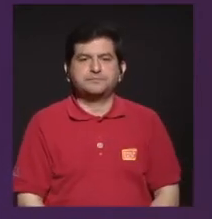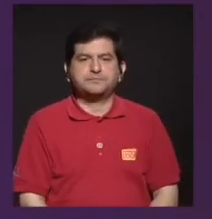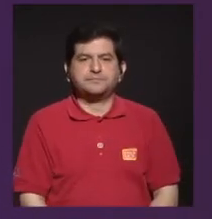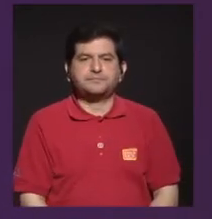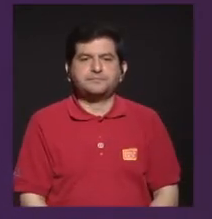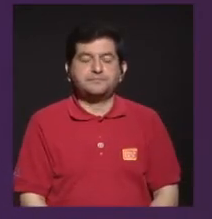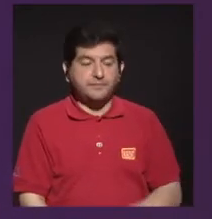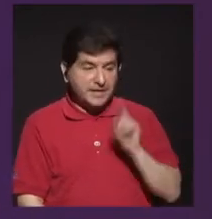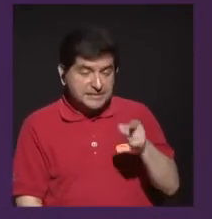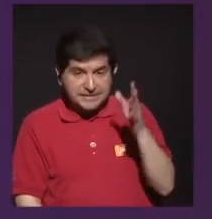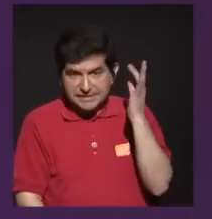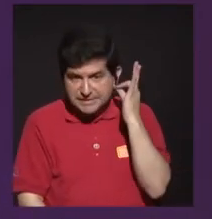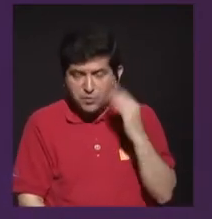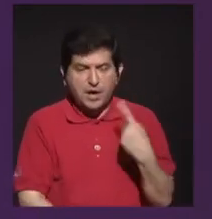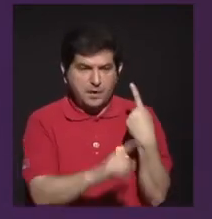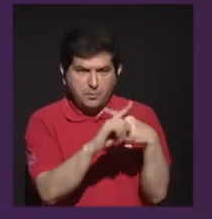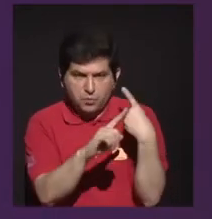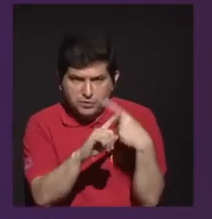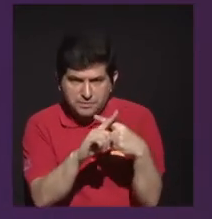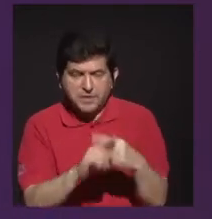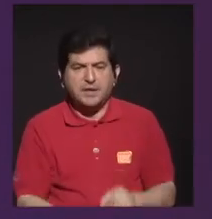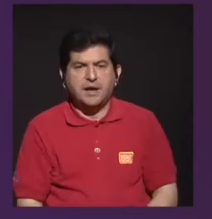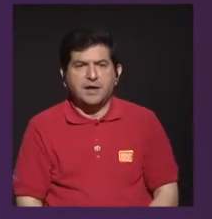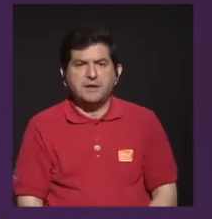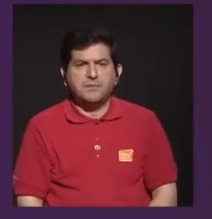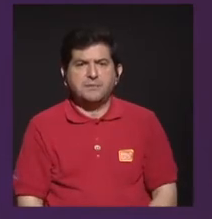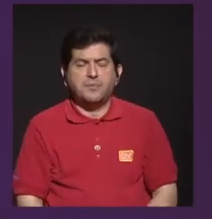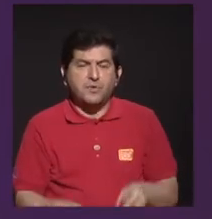Si esas mujeres las multiplicamos por lo que cuesta